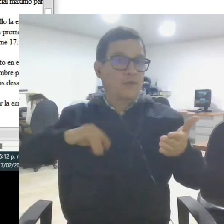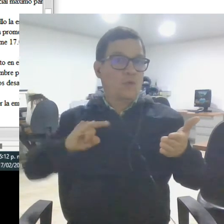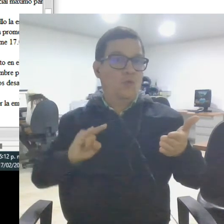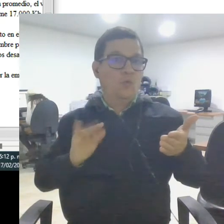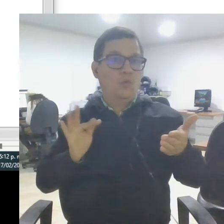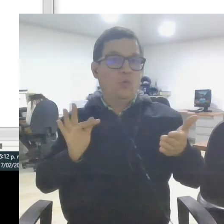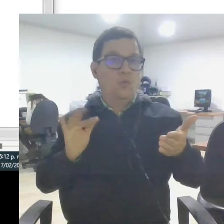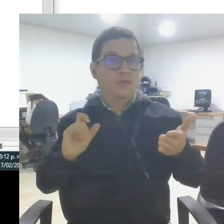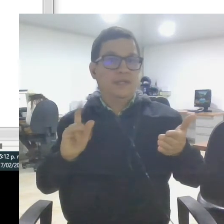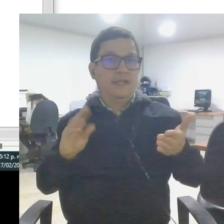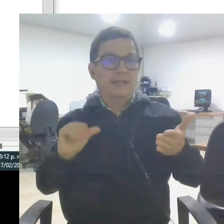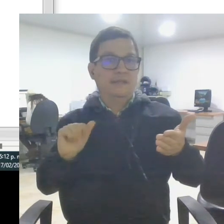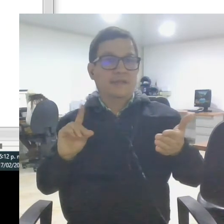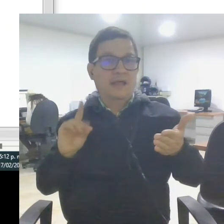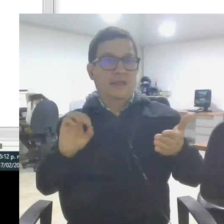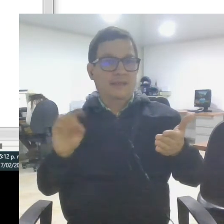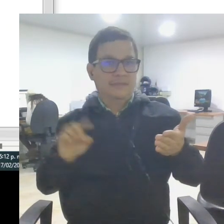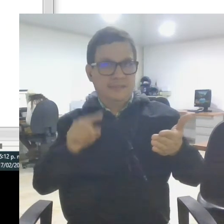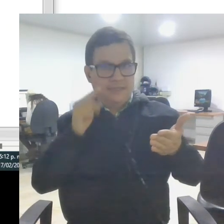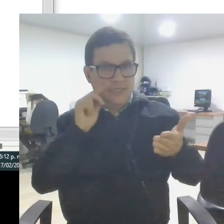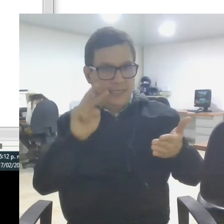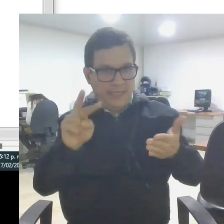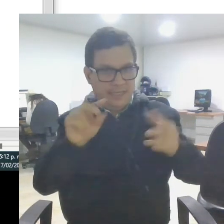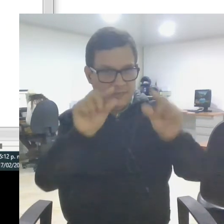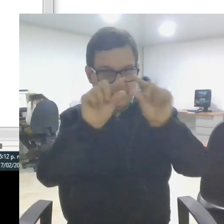de acá.